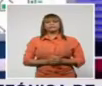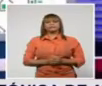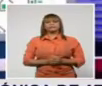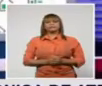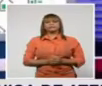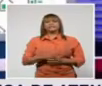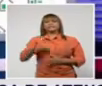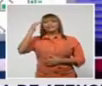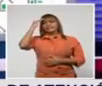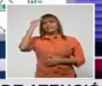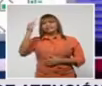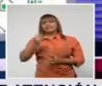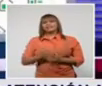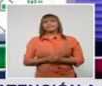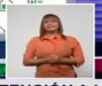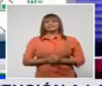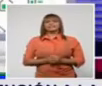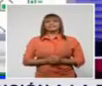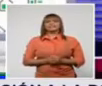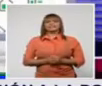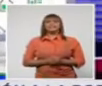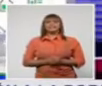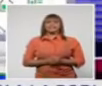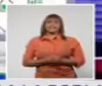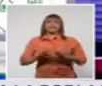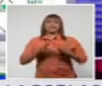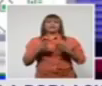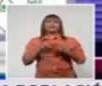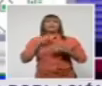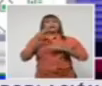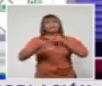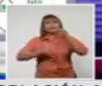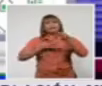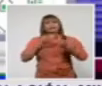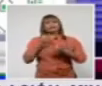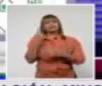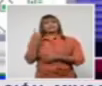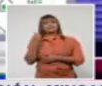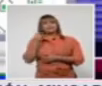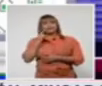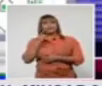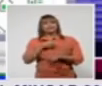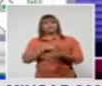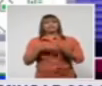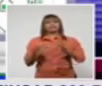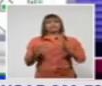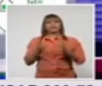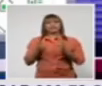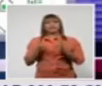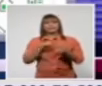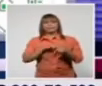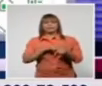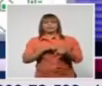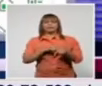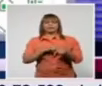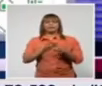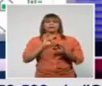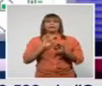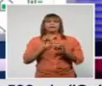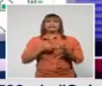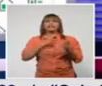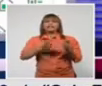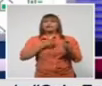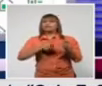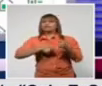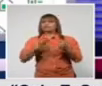Muchísimas gracias, Héctor, a ti y al doctor Durán por todas estas precisiones tan necesarias durante esta etapa del enfrentamiento a la